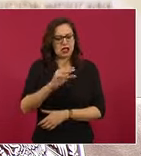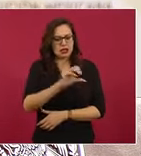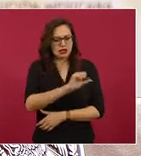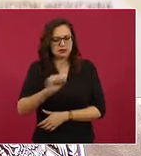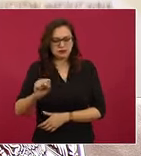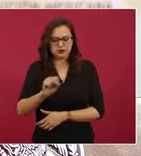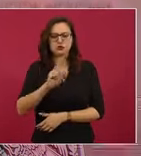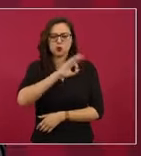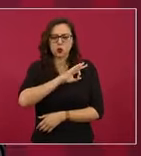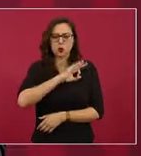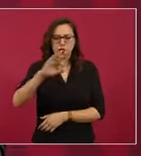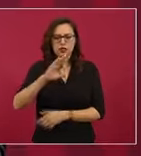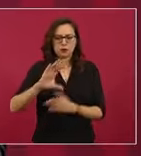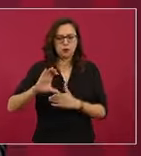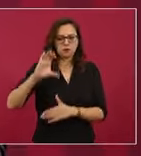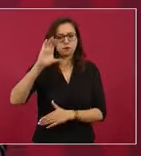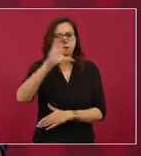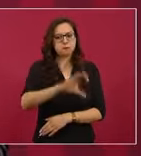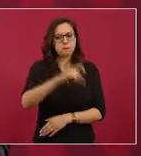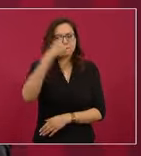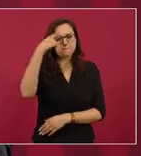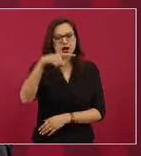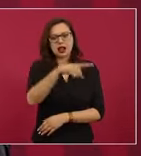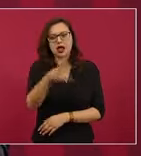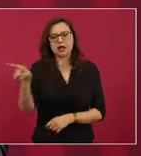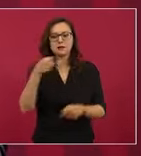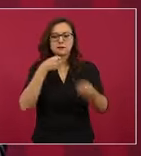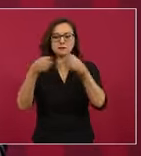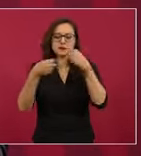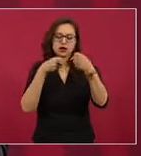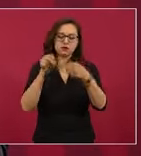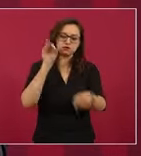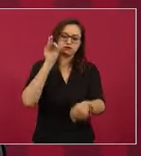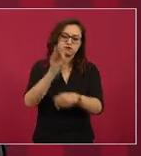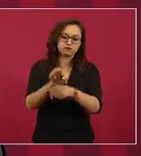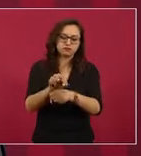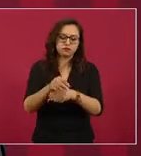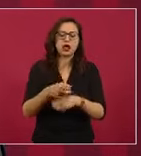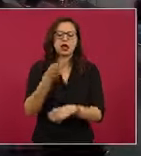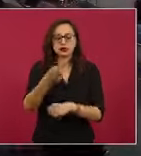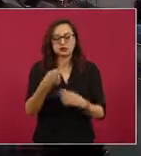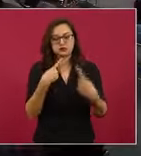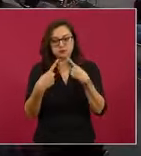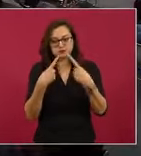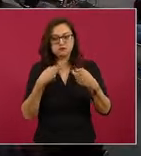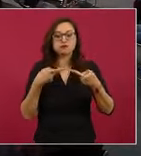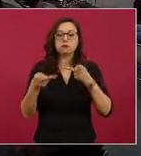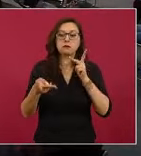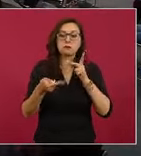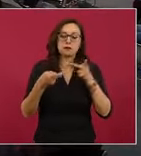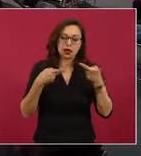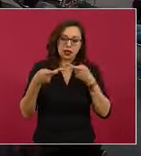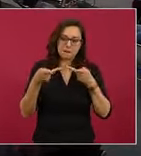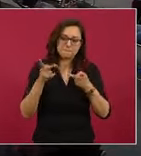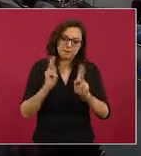de cuota y garantizar la seguridad social de los periodistas que no